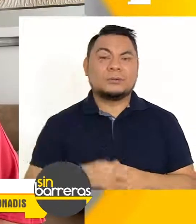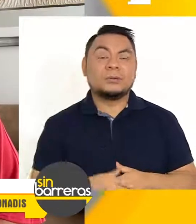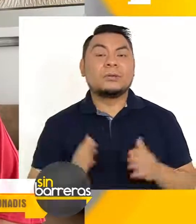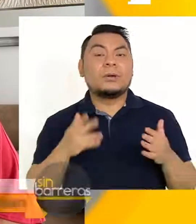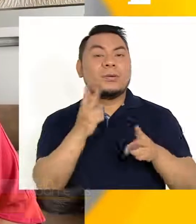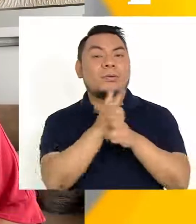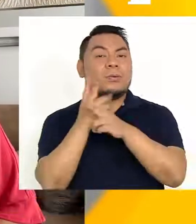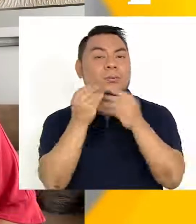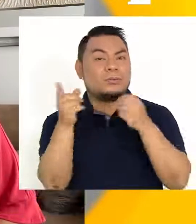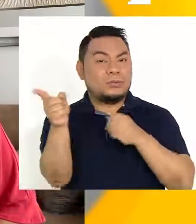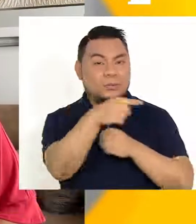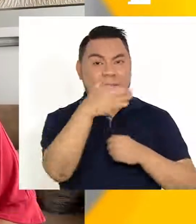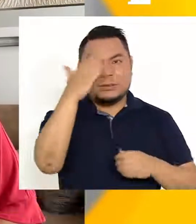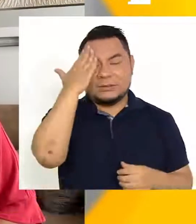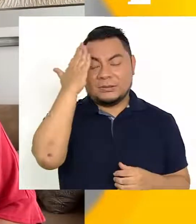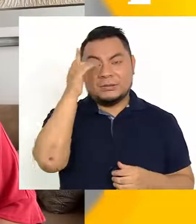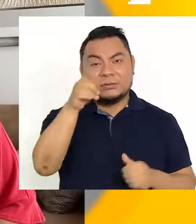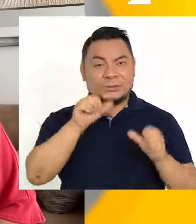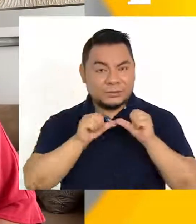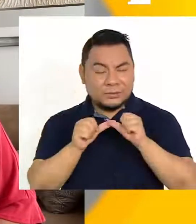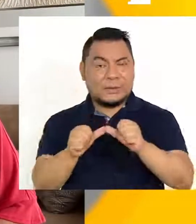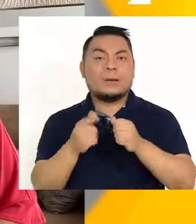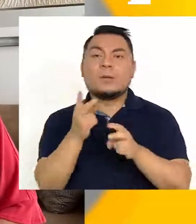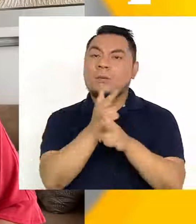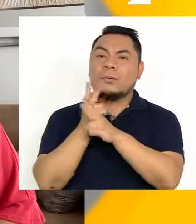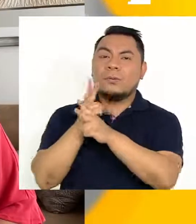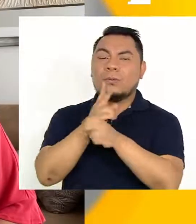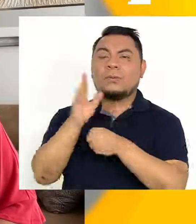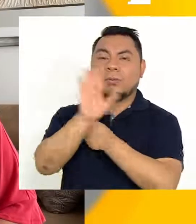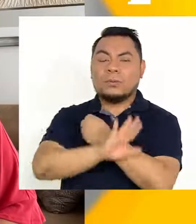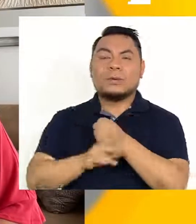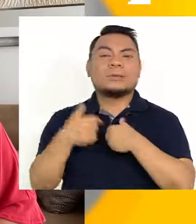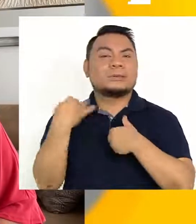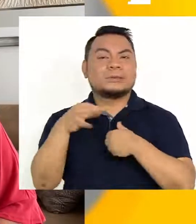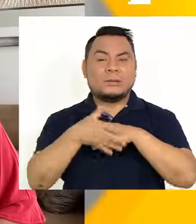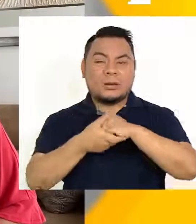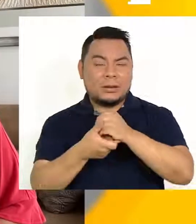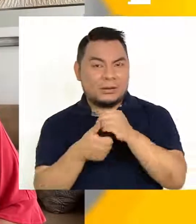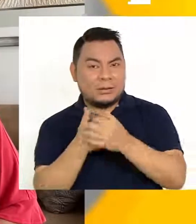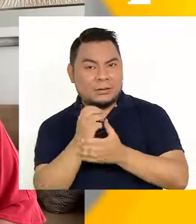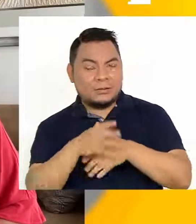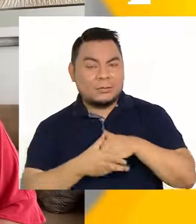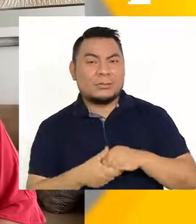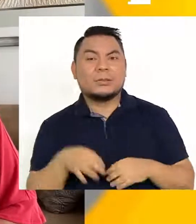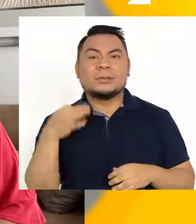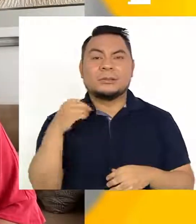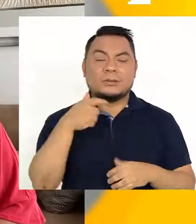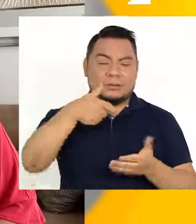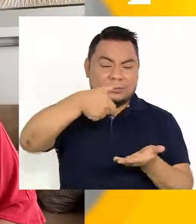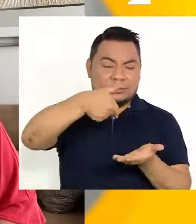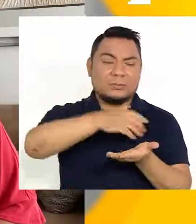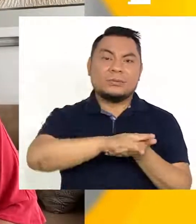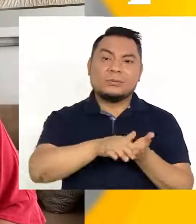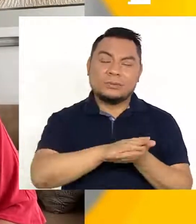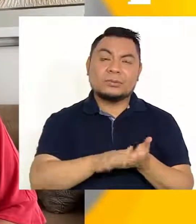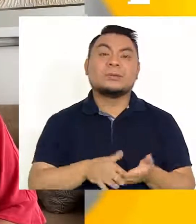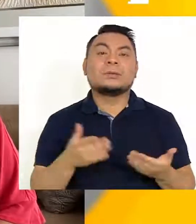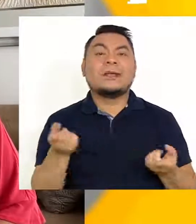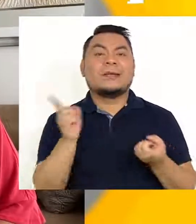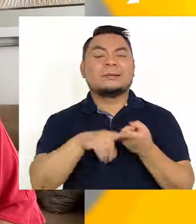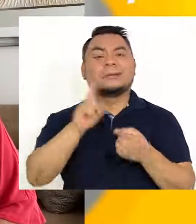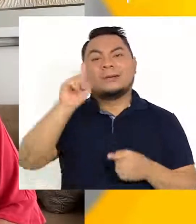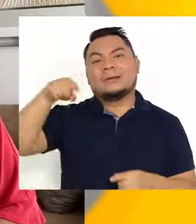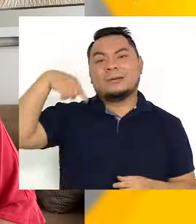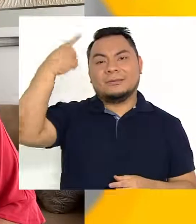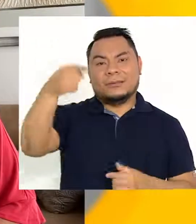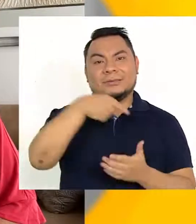938-202-248. Cuídense mucho, ya saben, hay que seguir cuidándose, lavándose siempre las manos, lleven su alcohol en gel y